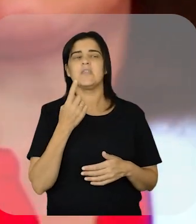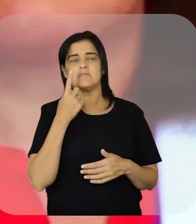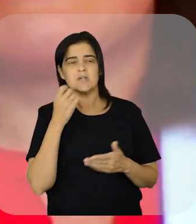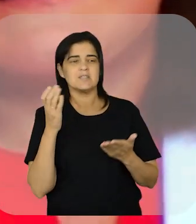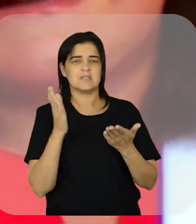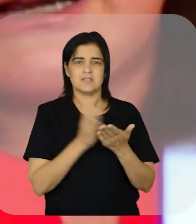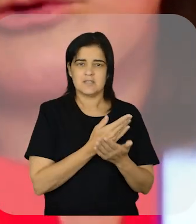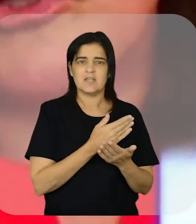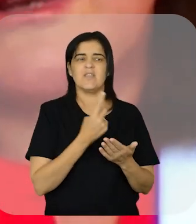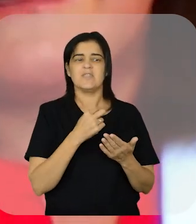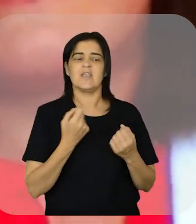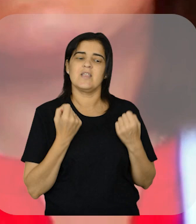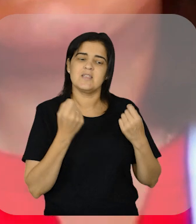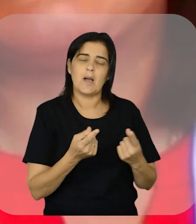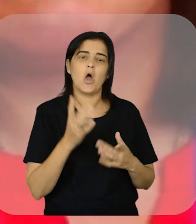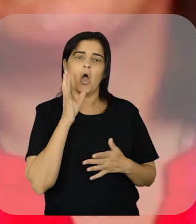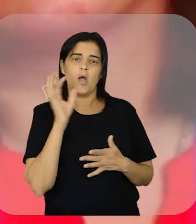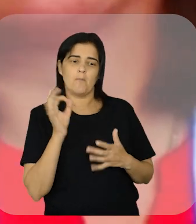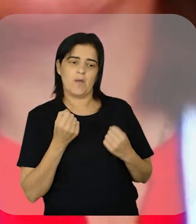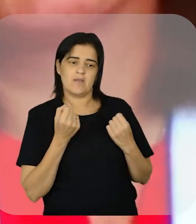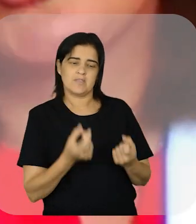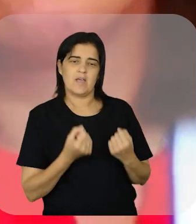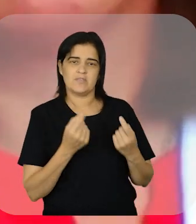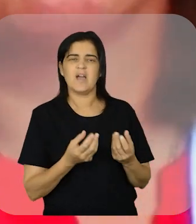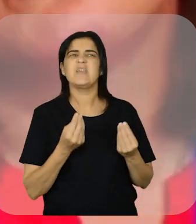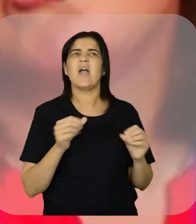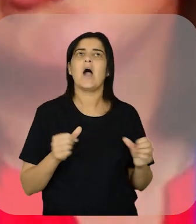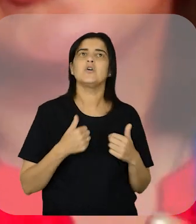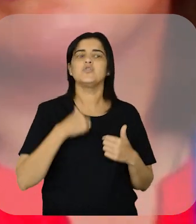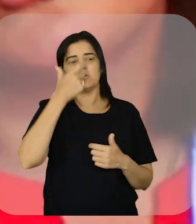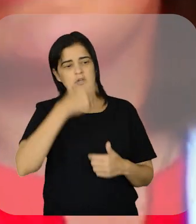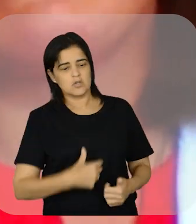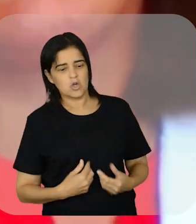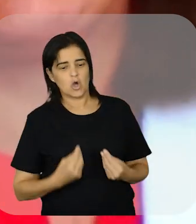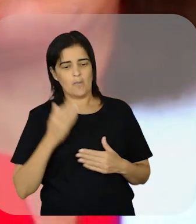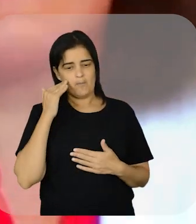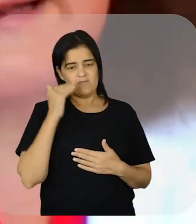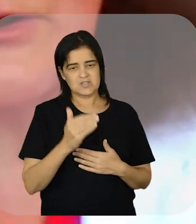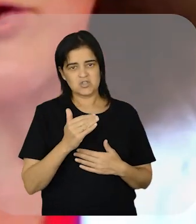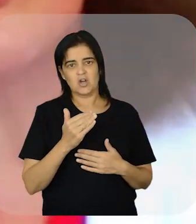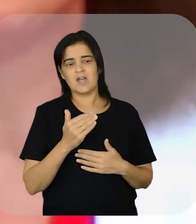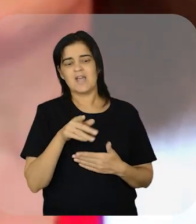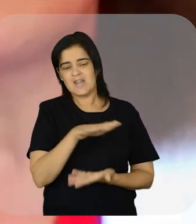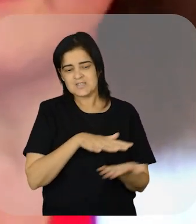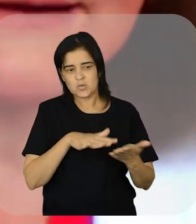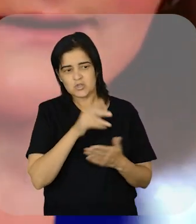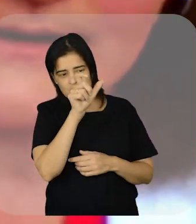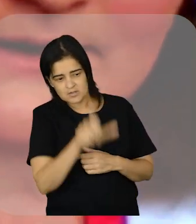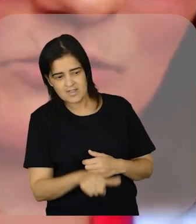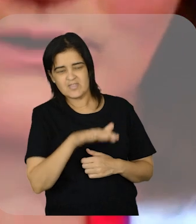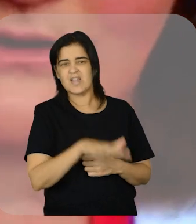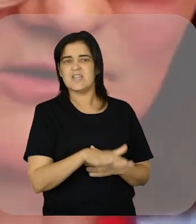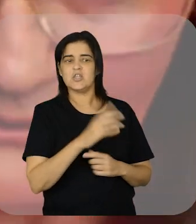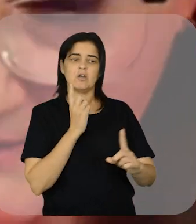eliminar, de generar posibilidades desde, bueno, ¿qué hago yo? ¿Cómo me posiciono como docente frente a este niño que sé